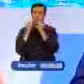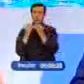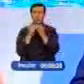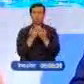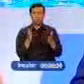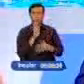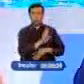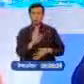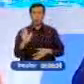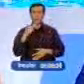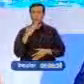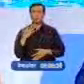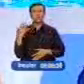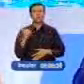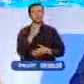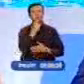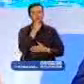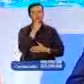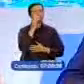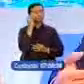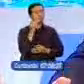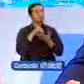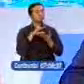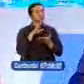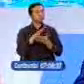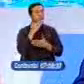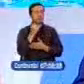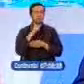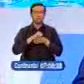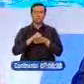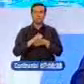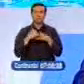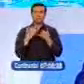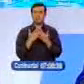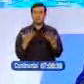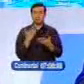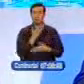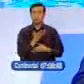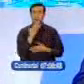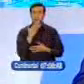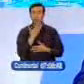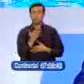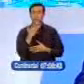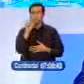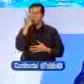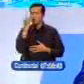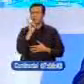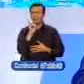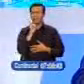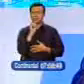mayoría de ellas nos permiten a nosotros incorporar y mejorar estas prácticas. Hoy, este mejoramiento, ¿por qué se entrega la